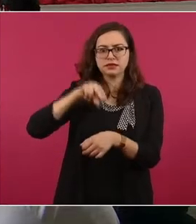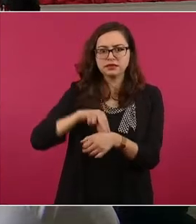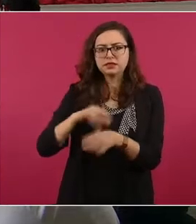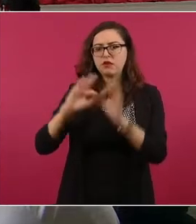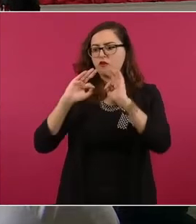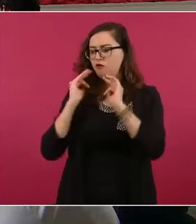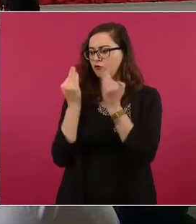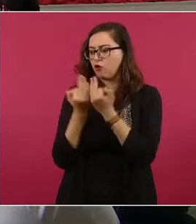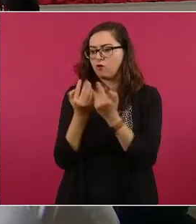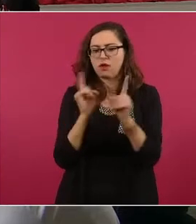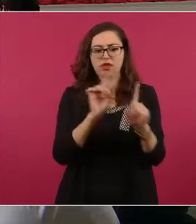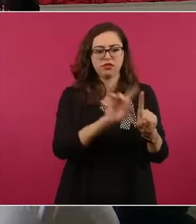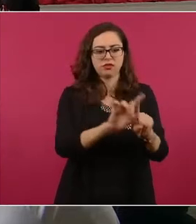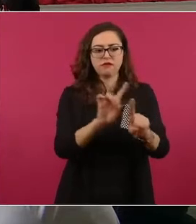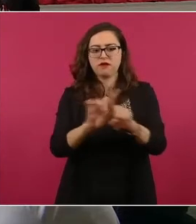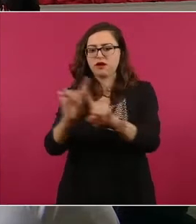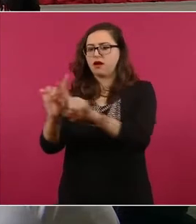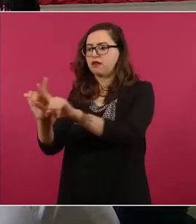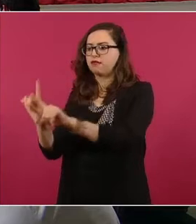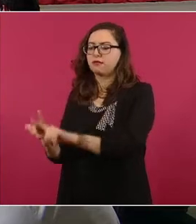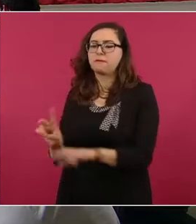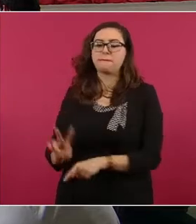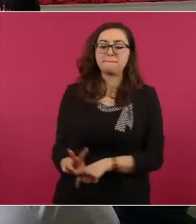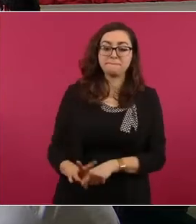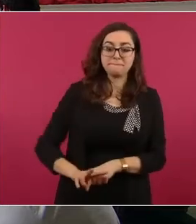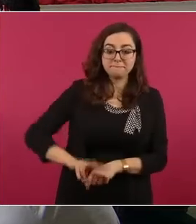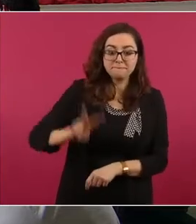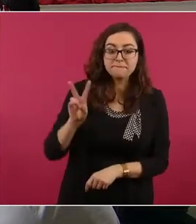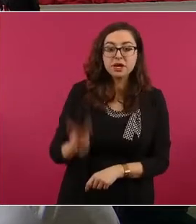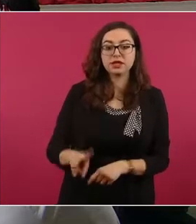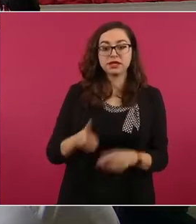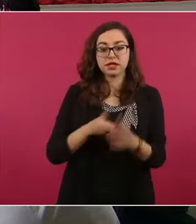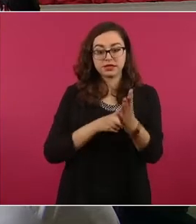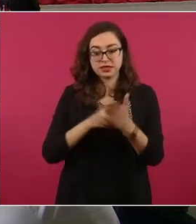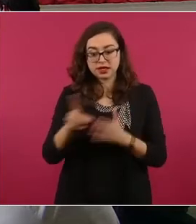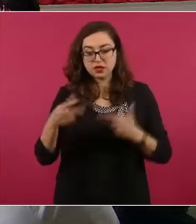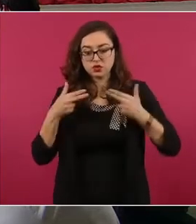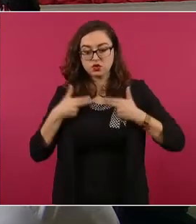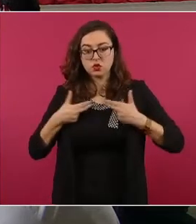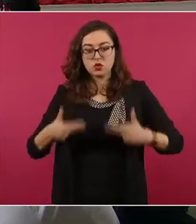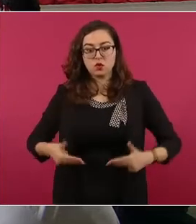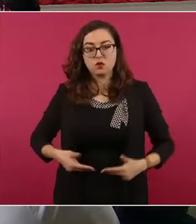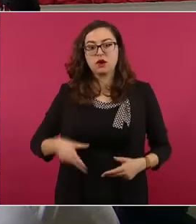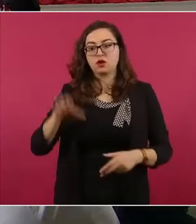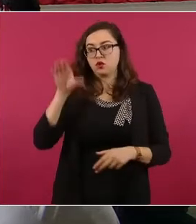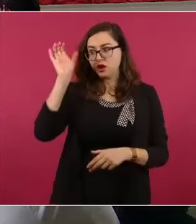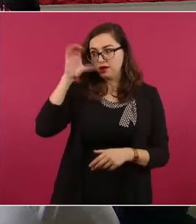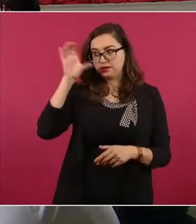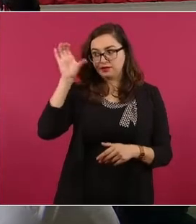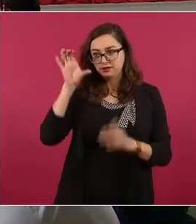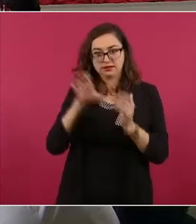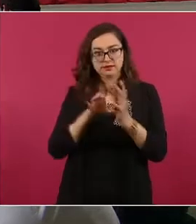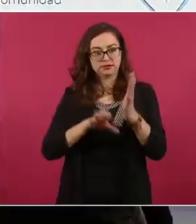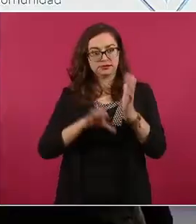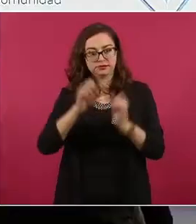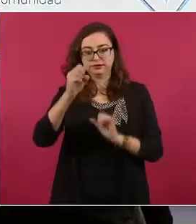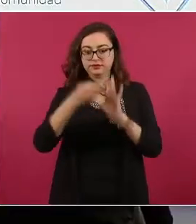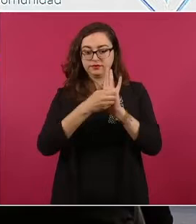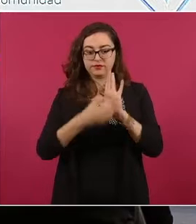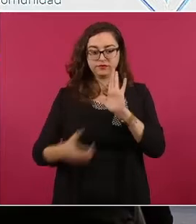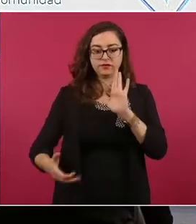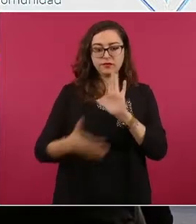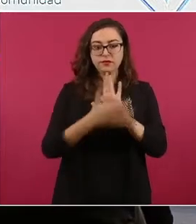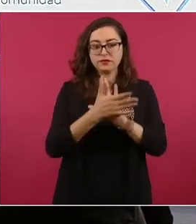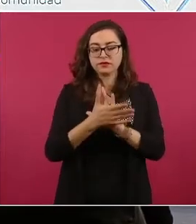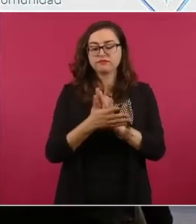para realmente darle vida y fundamento al derecho humano a la ciencia, que ahora está en nuestra Constitución, a favor de la